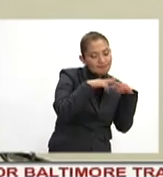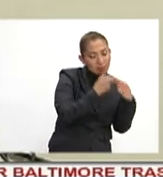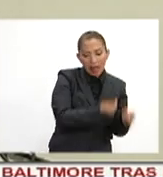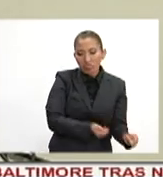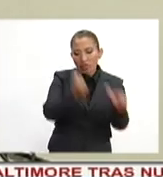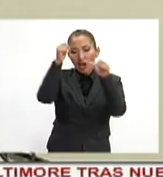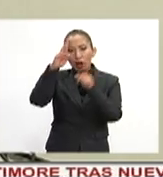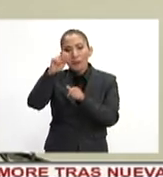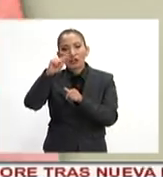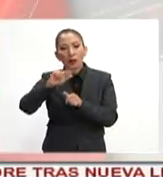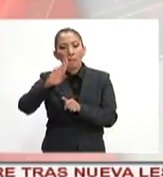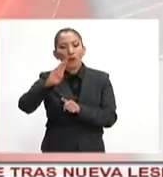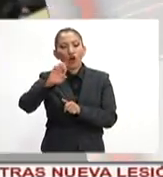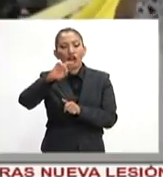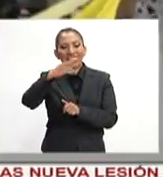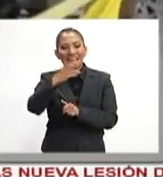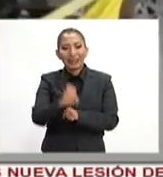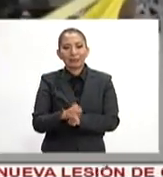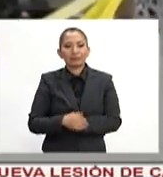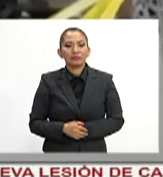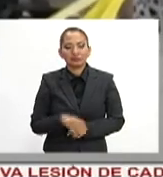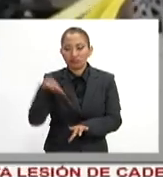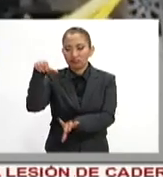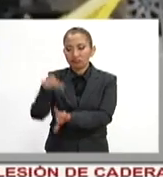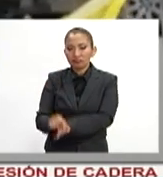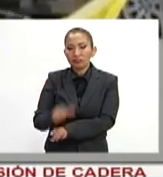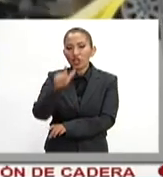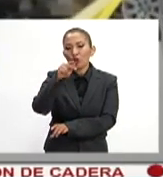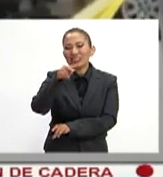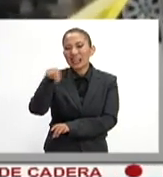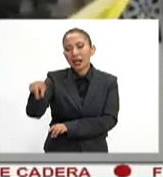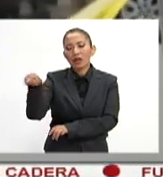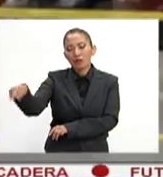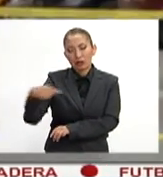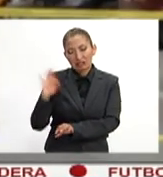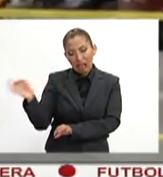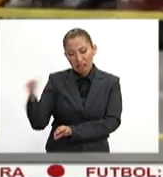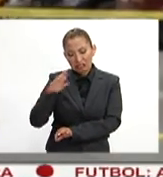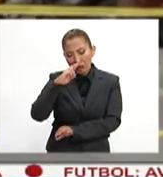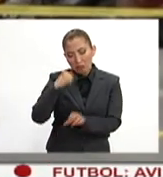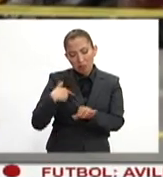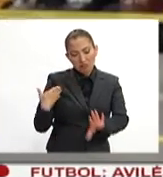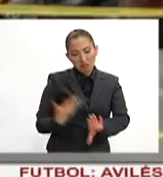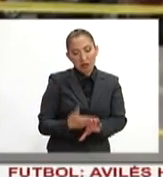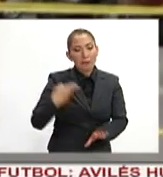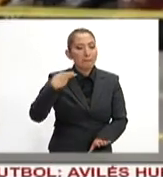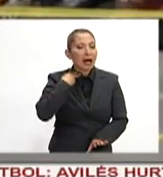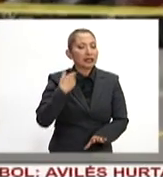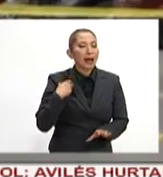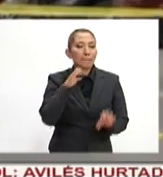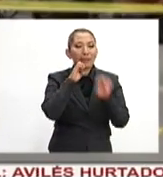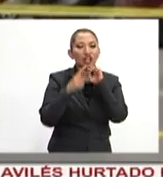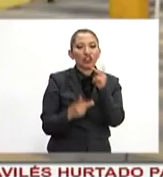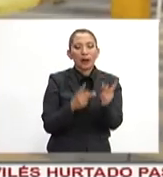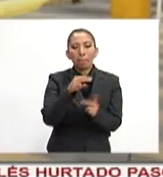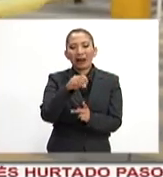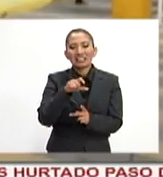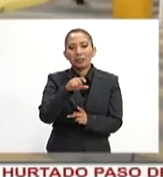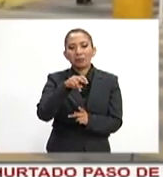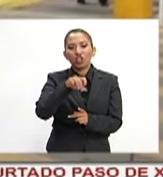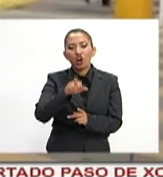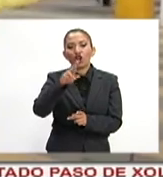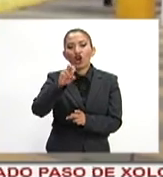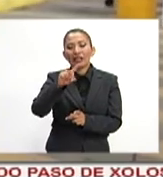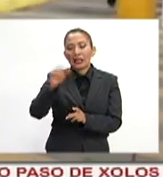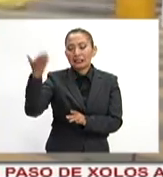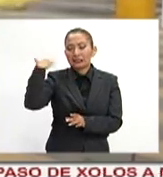Roberto Borge. Fue detenido Luis N., uno de los presuntos responsables del asesinato del periodista Maximino